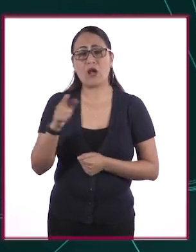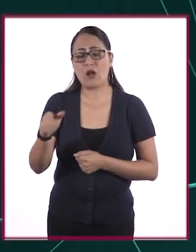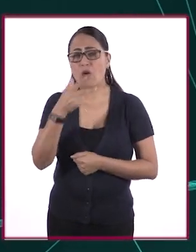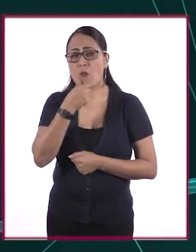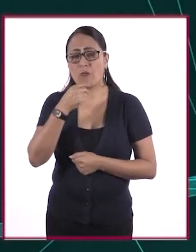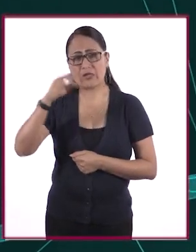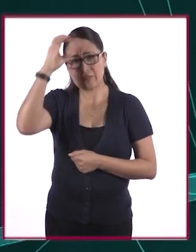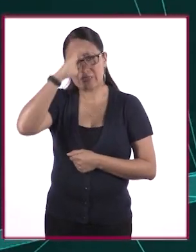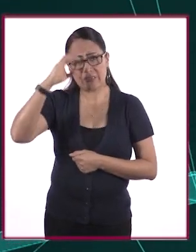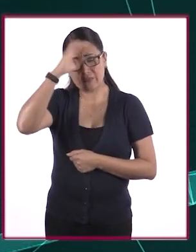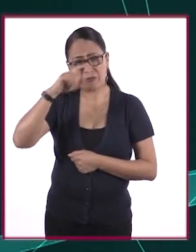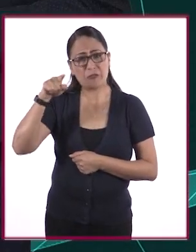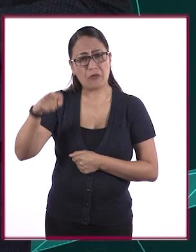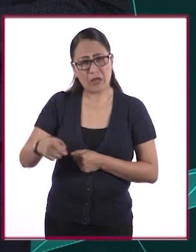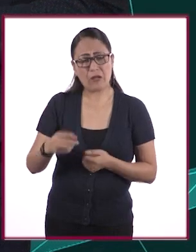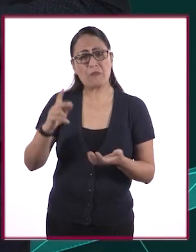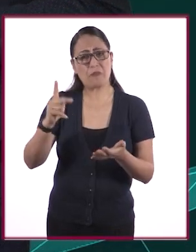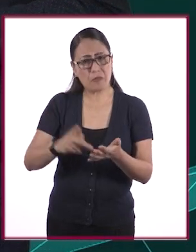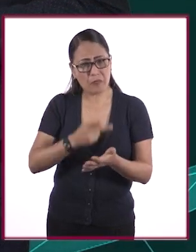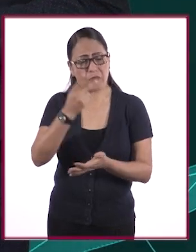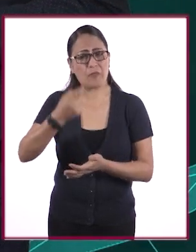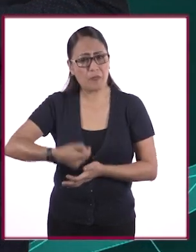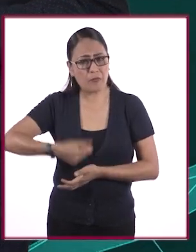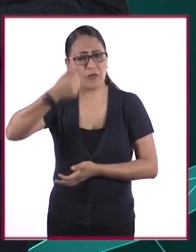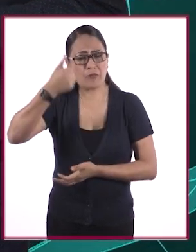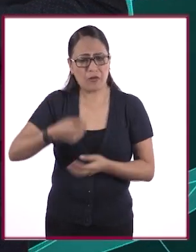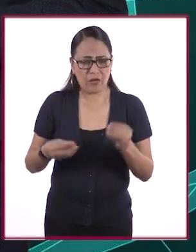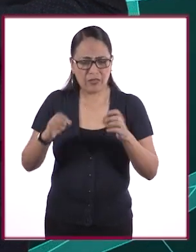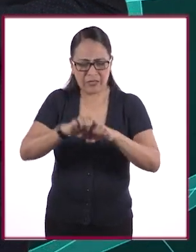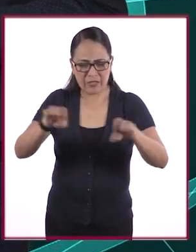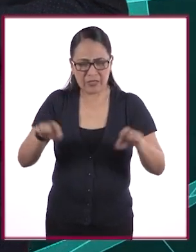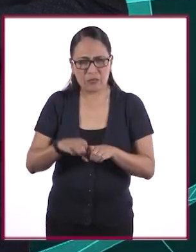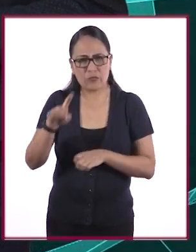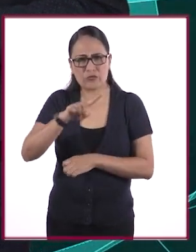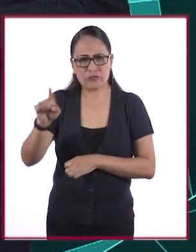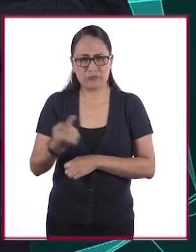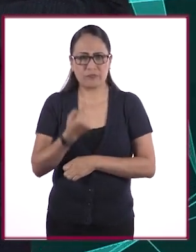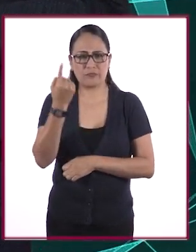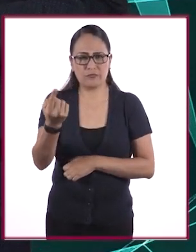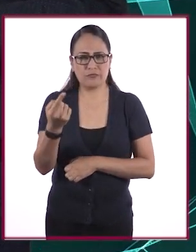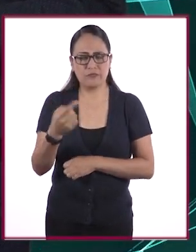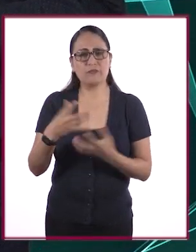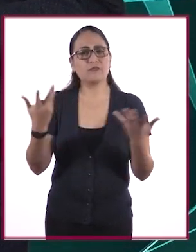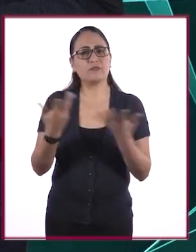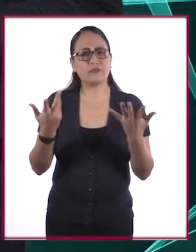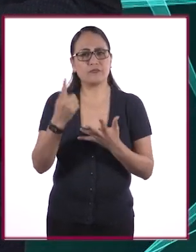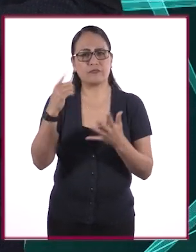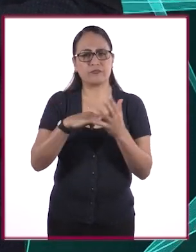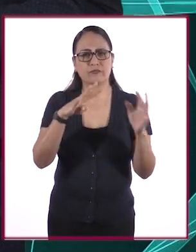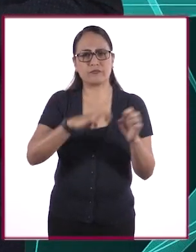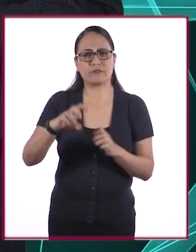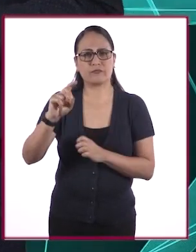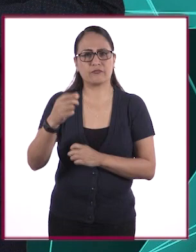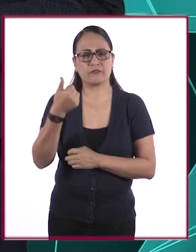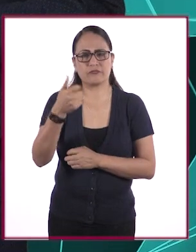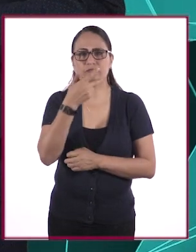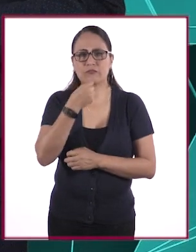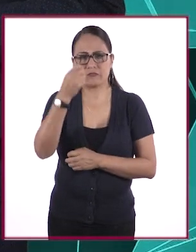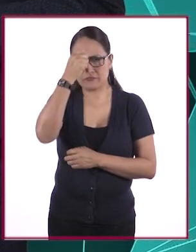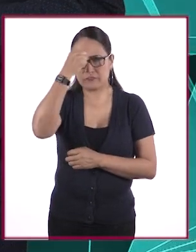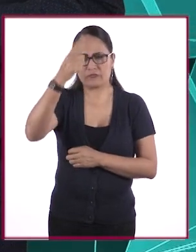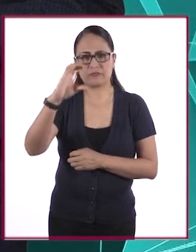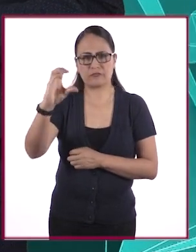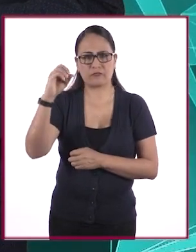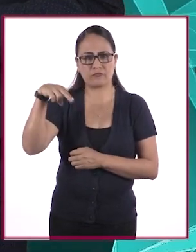mexicano reconstruyó por primera vez la arquitectura y el funcionamiento del equipo Z1 desarrollado en 1936 por el